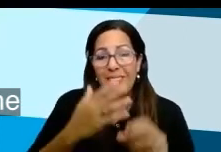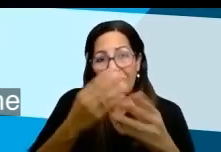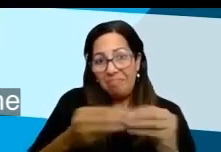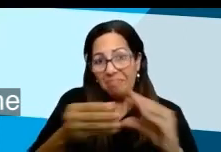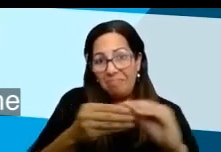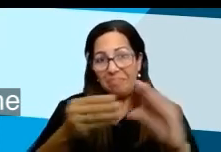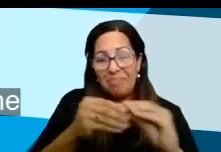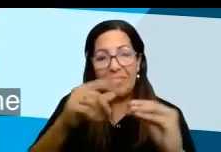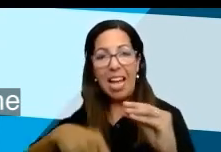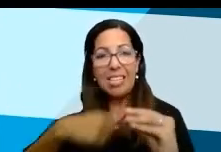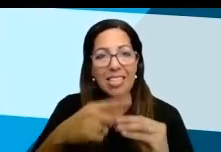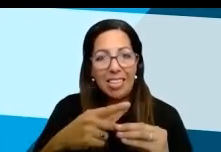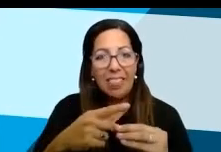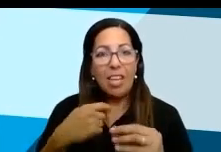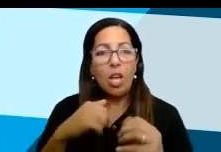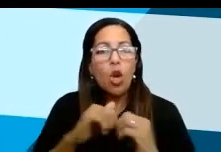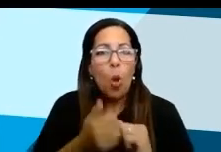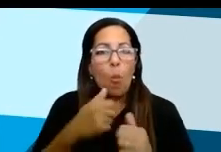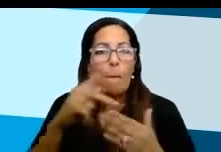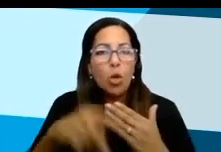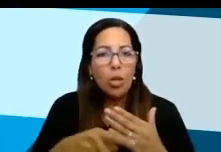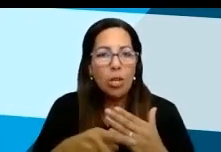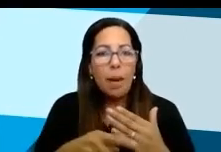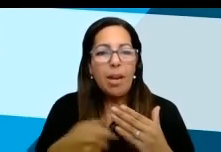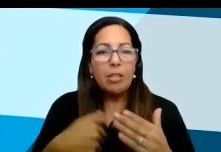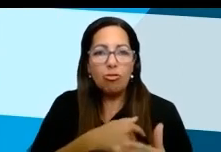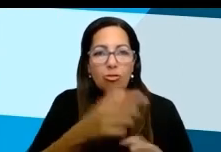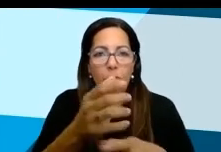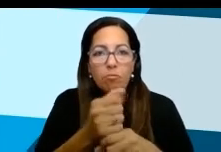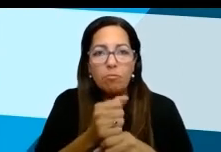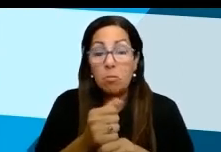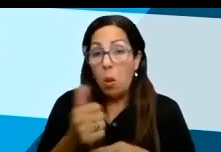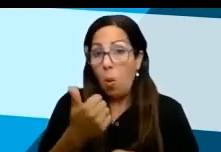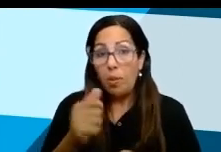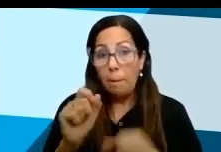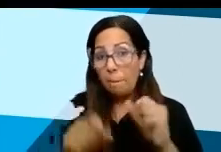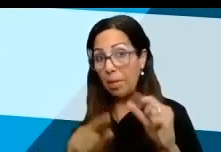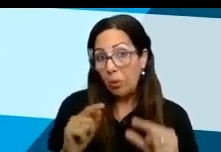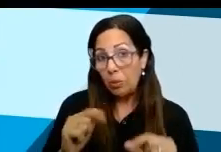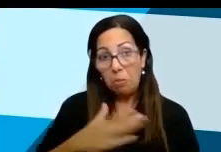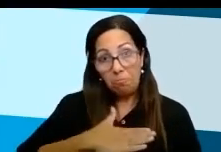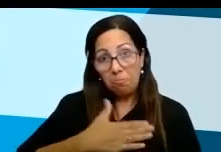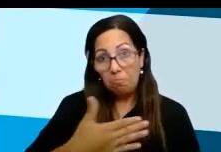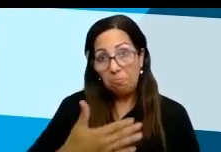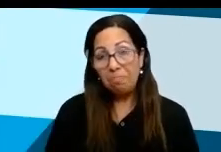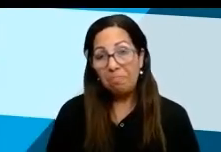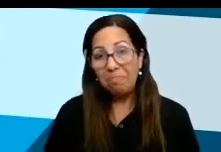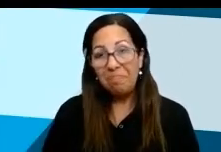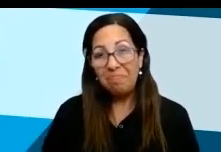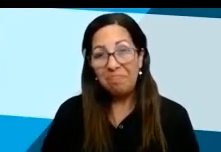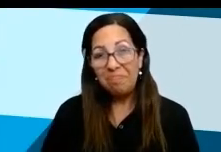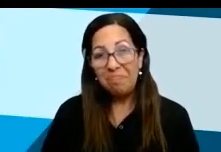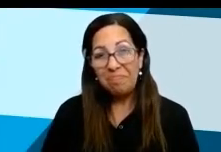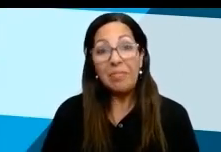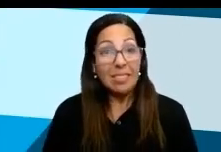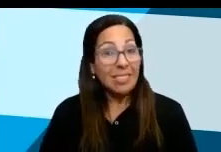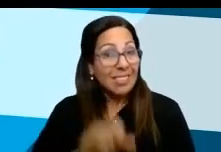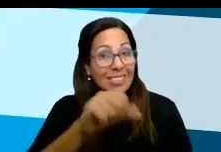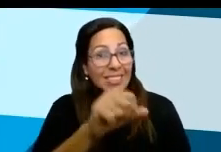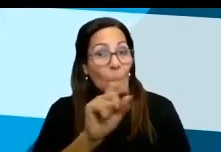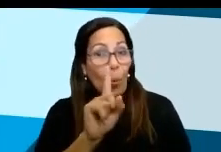las adquisiciones para el programa CDBGDR. Si tienes alguna otra pregunta, Denis, con mucho gusto. Sí, tengo una pregunta